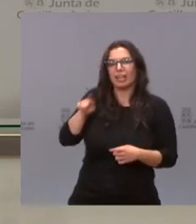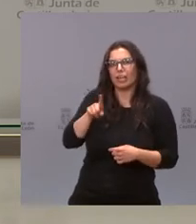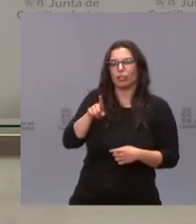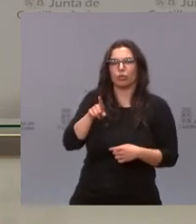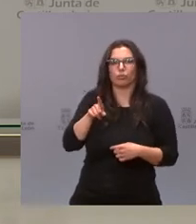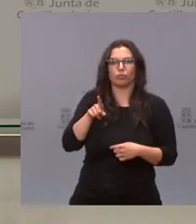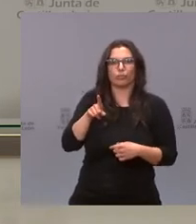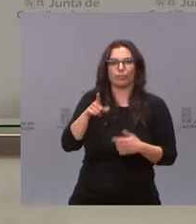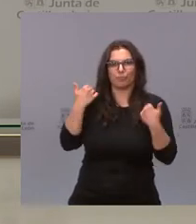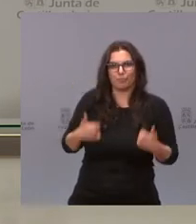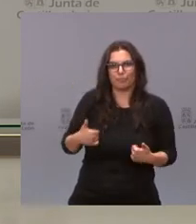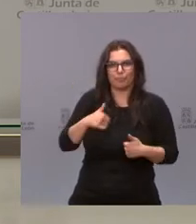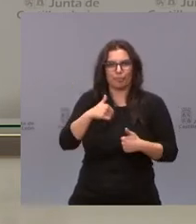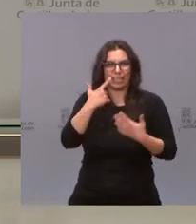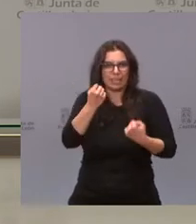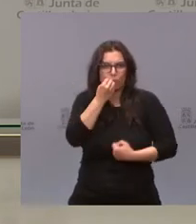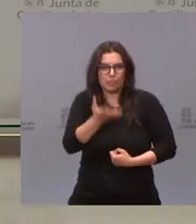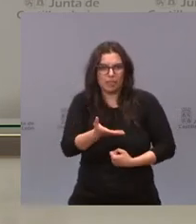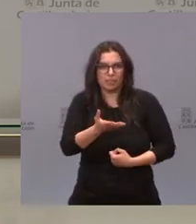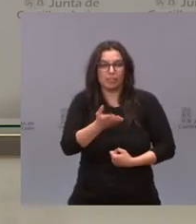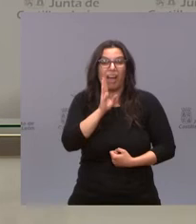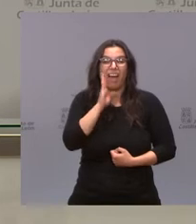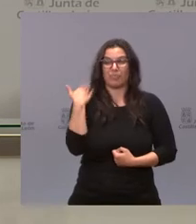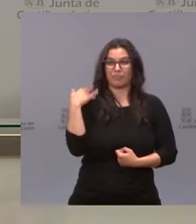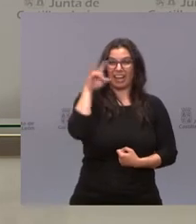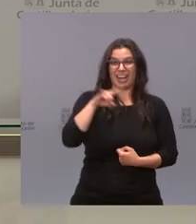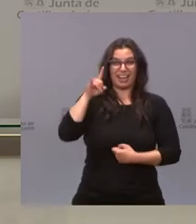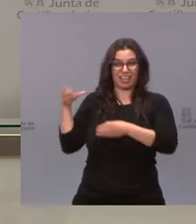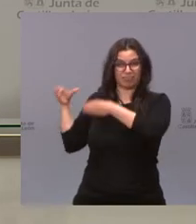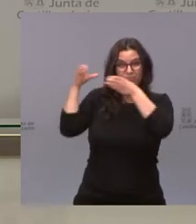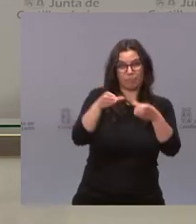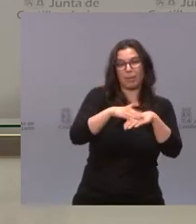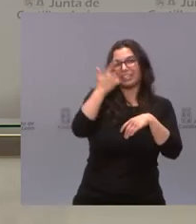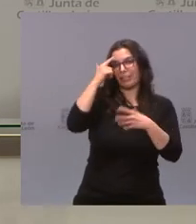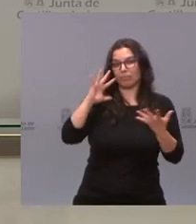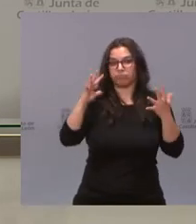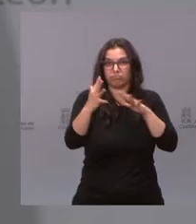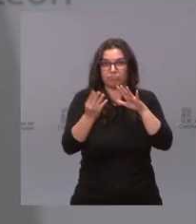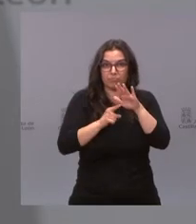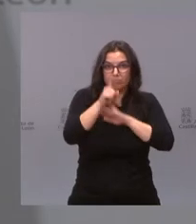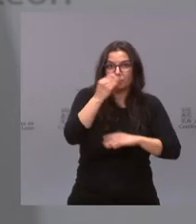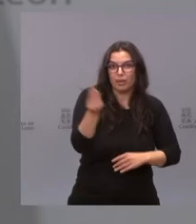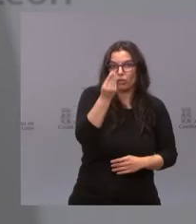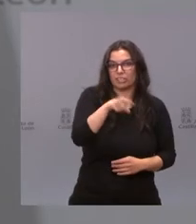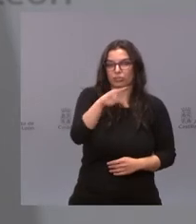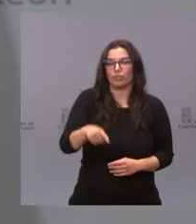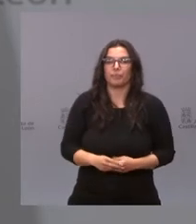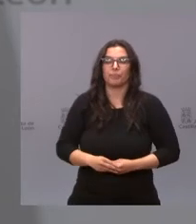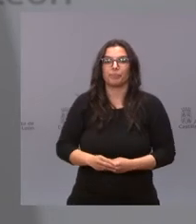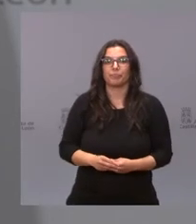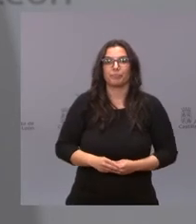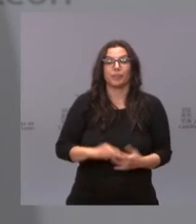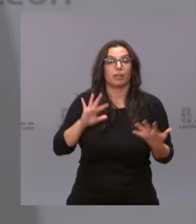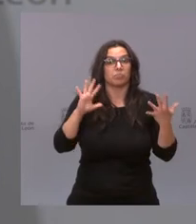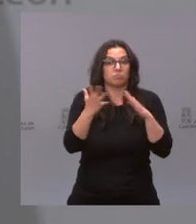que se recibieron de Canarias, por ver un poco cómo es esa evolución. Bueno, la evolución